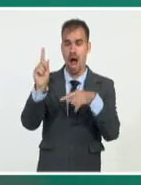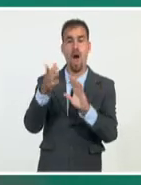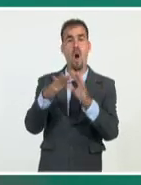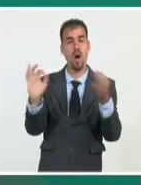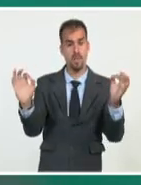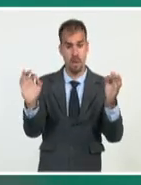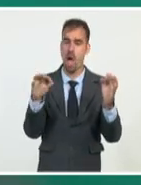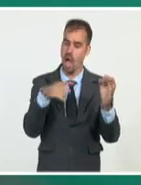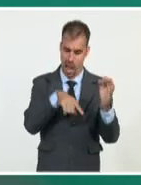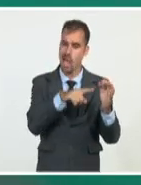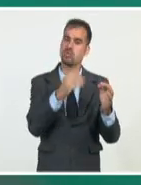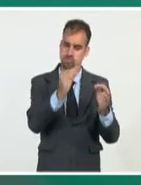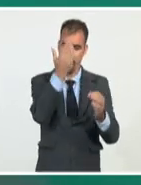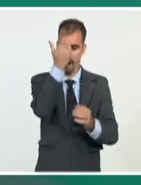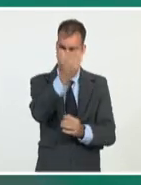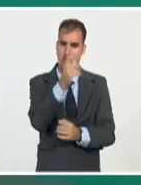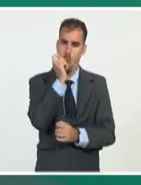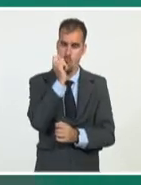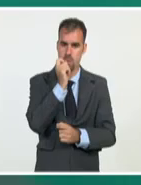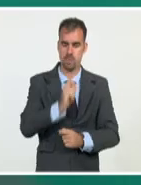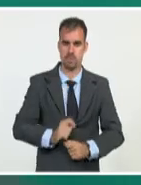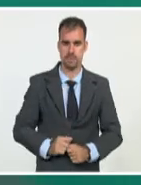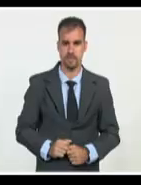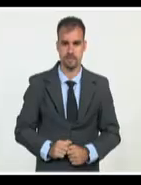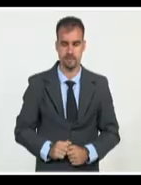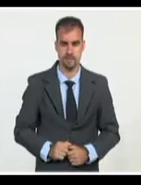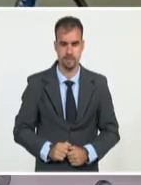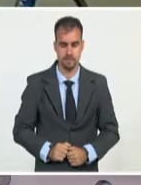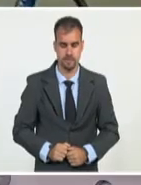llegue su más pesar y bueno, y que en paz descanse.